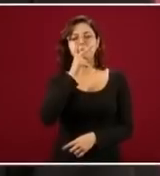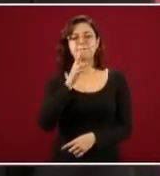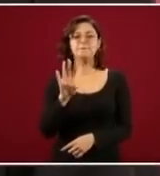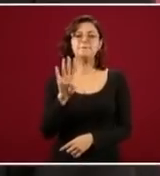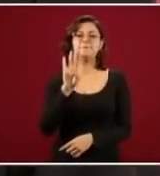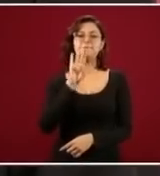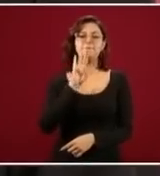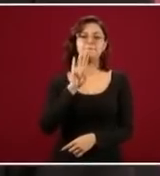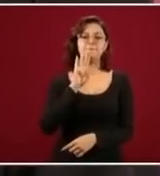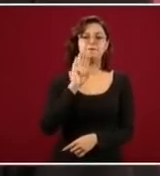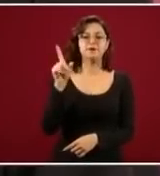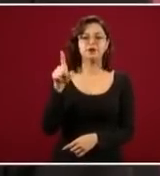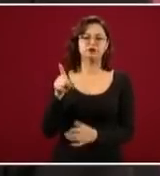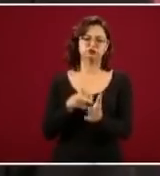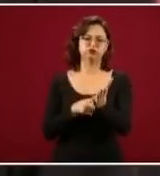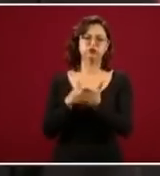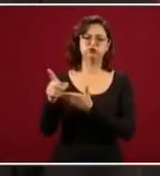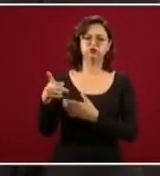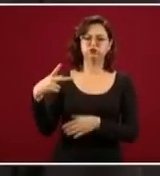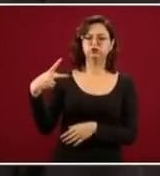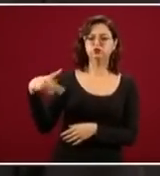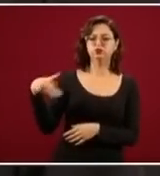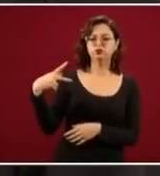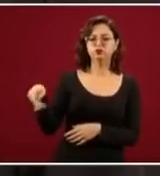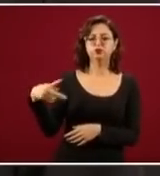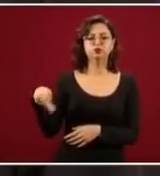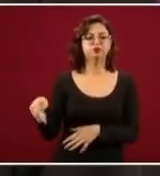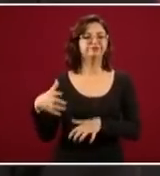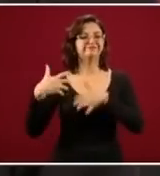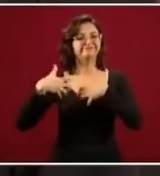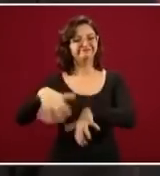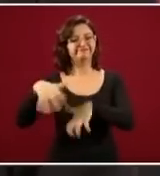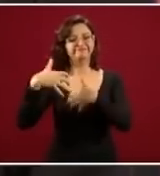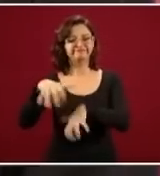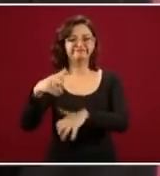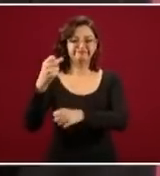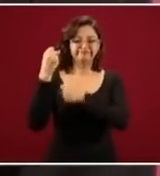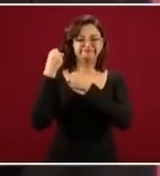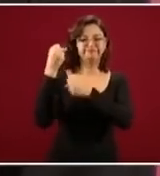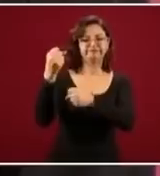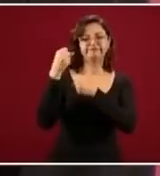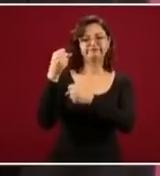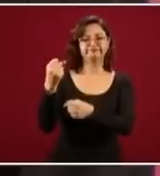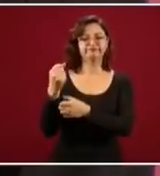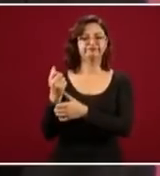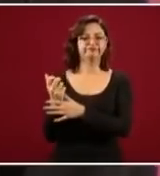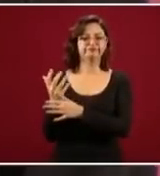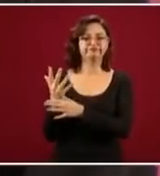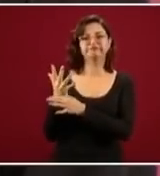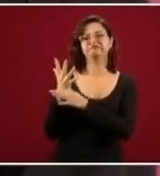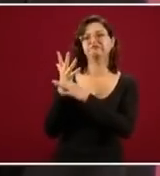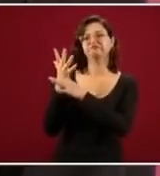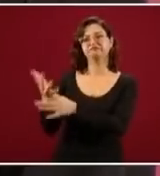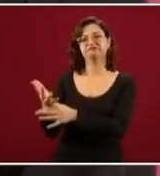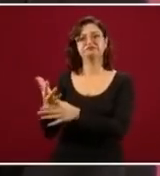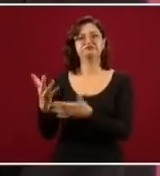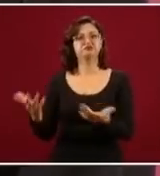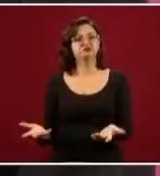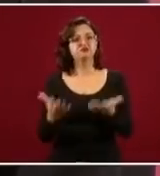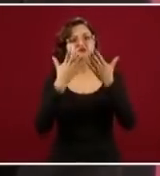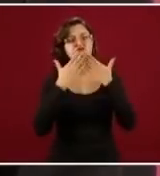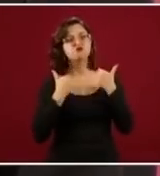en ejercicio de sus derechos protestaron por la falta de medicamentos para sus